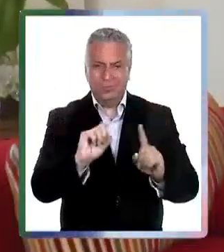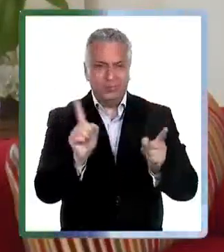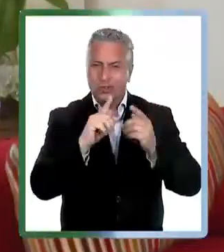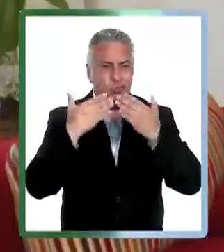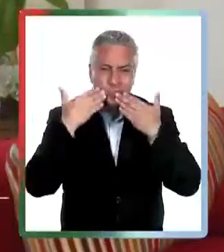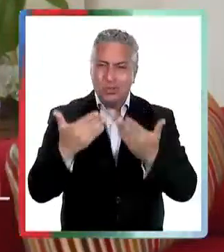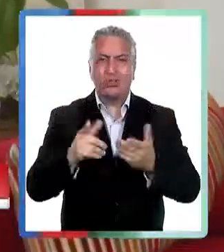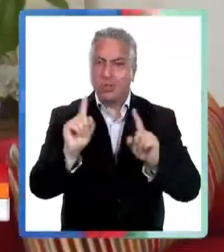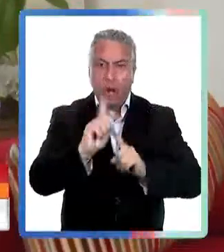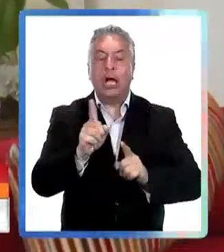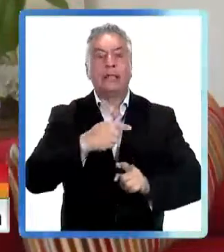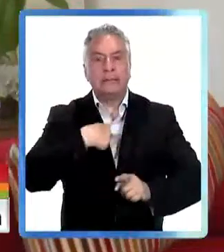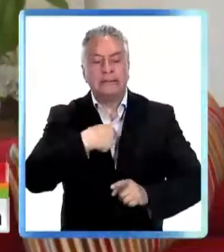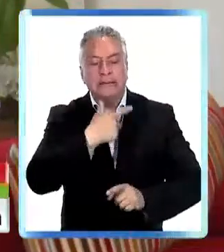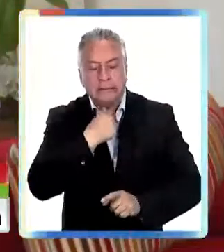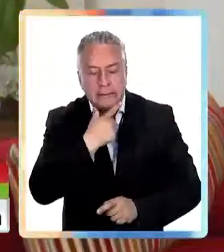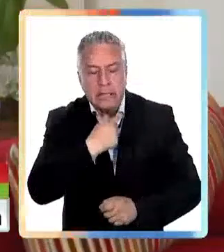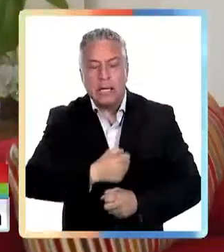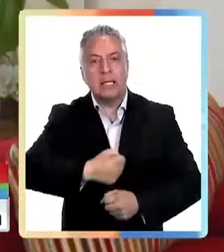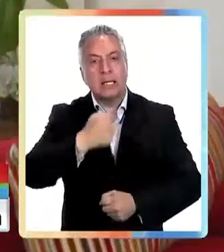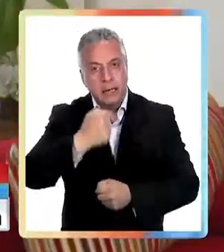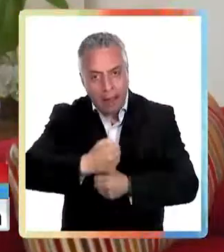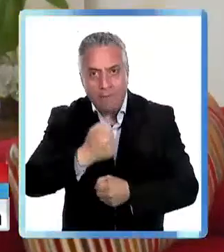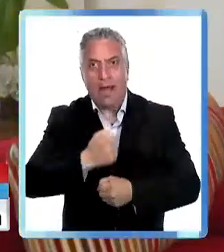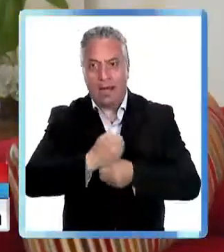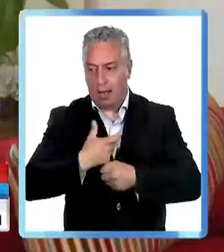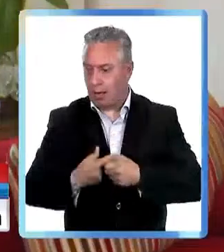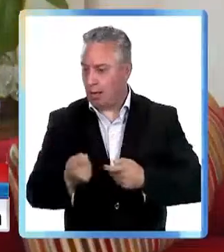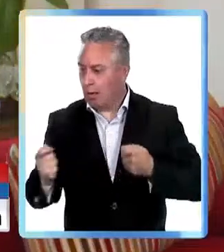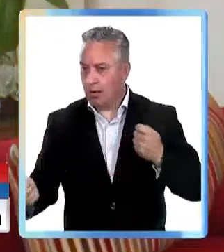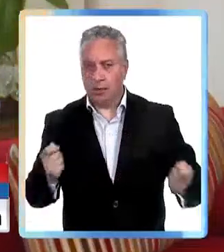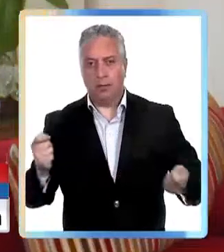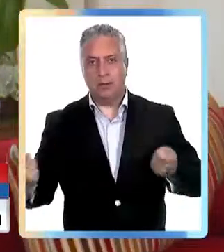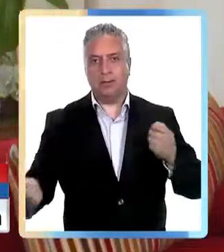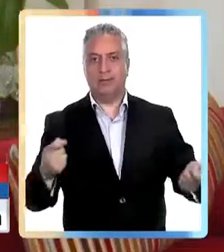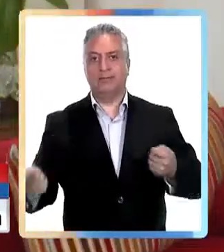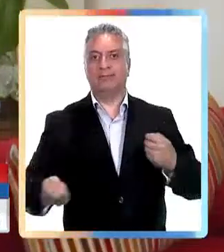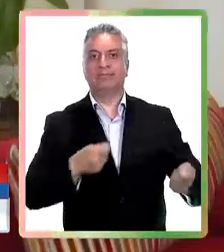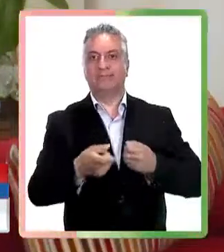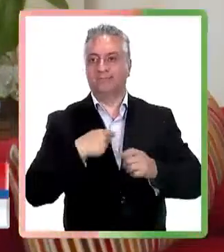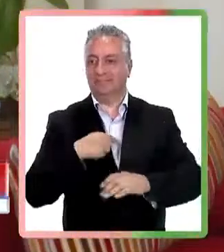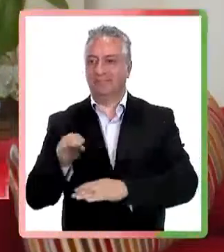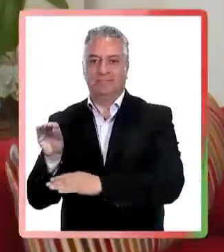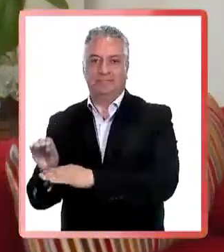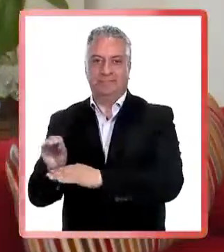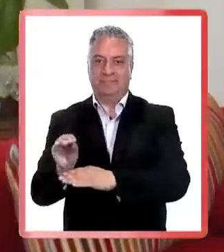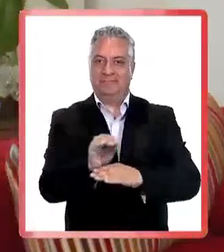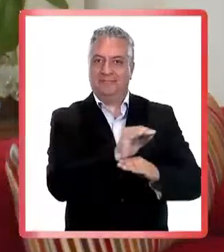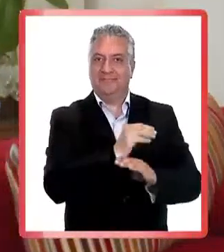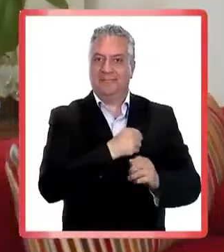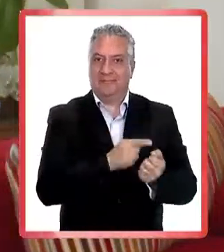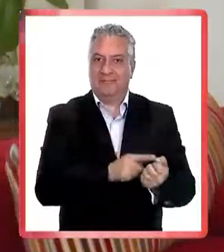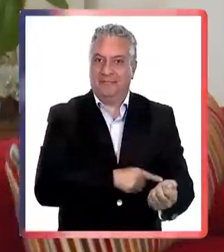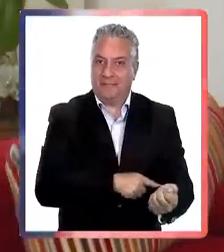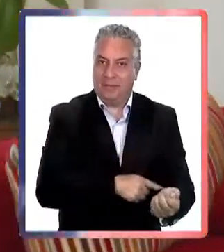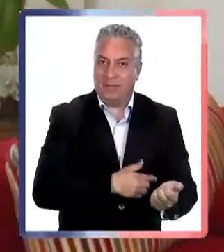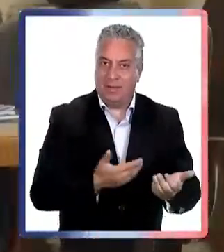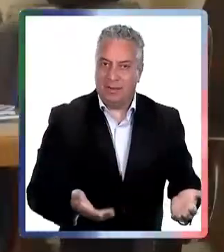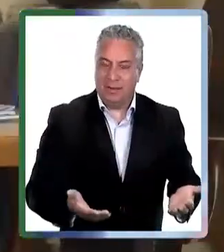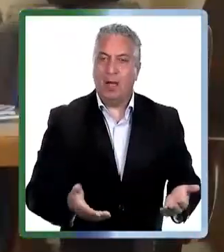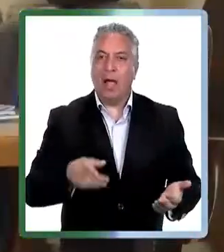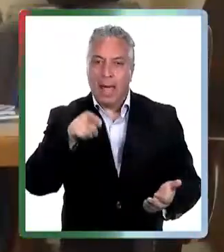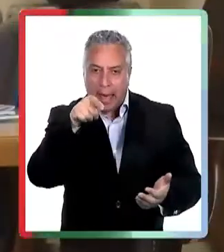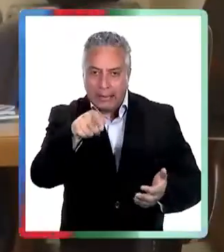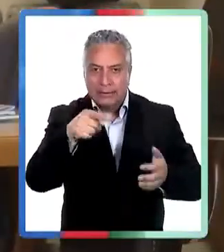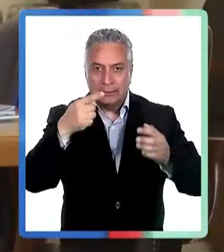uno está esperando es poder tener trabajo para poder atender las necesidades propias y la de su entorno. Entonces,